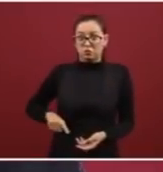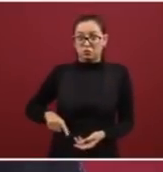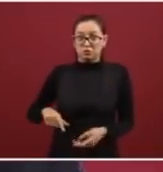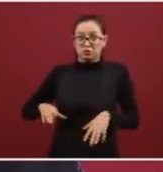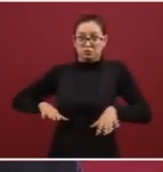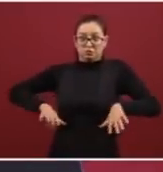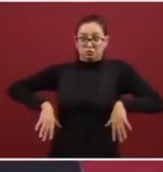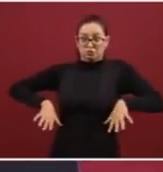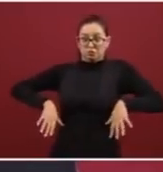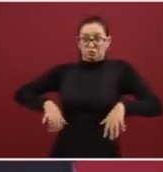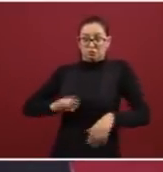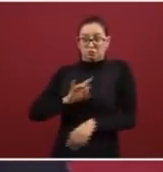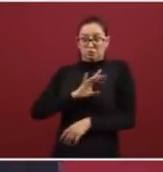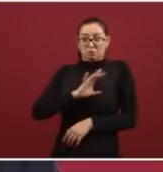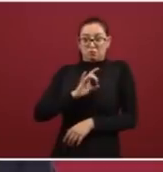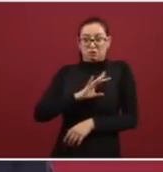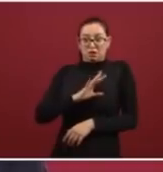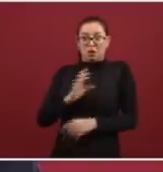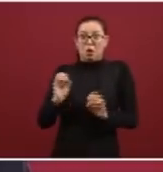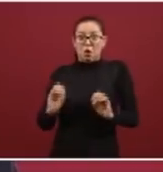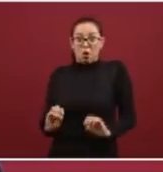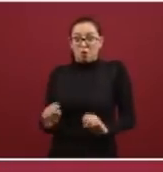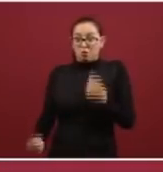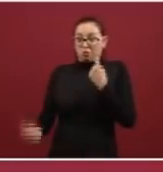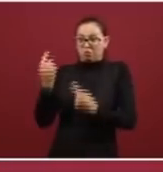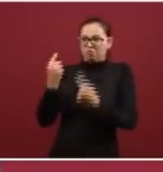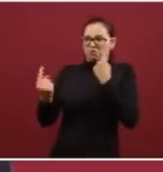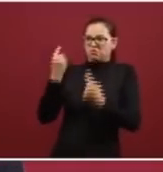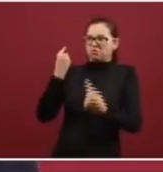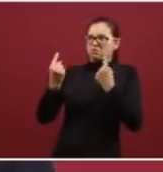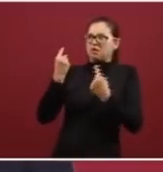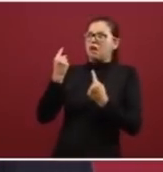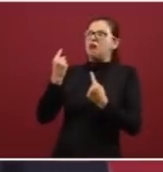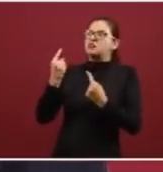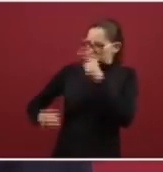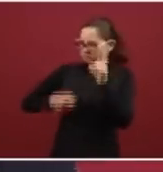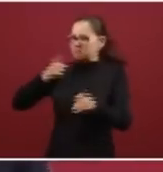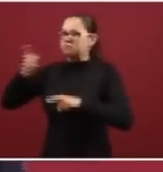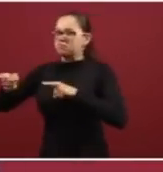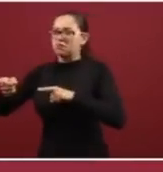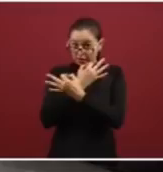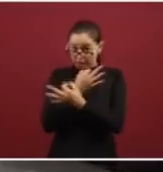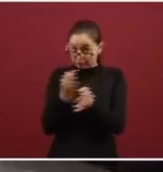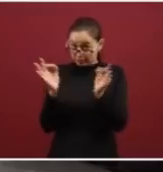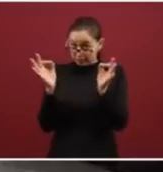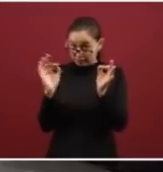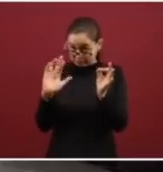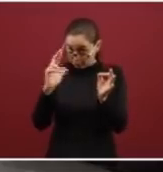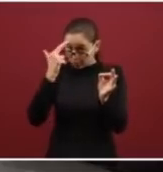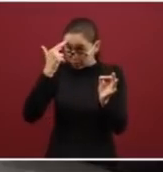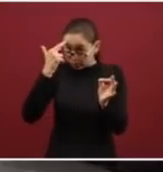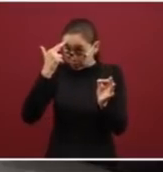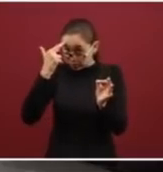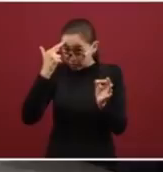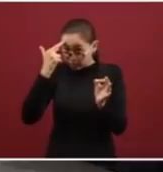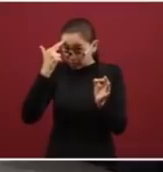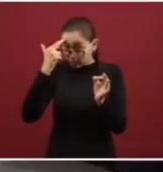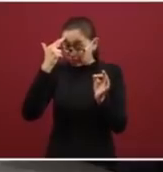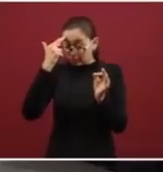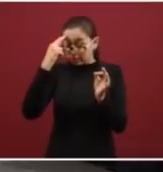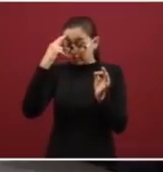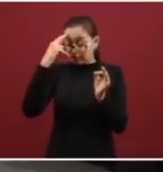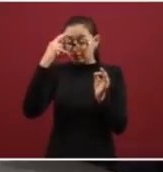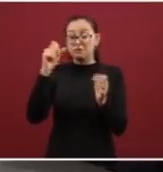es no quiero plate pero si hay muchos interesados en que nos confrontemos afirmó que no se